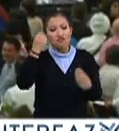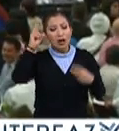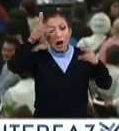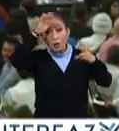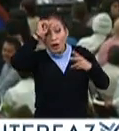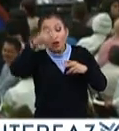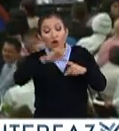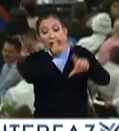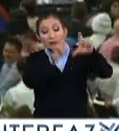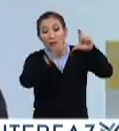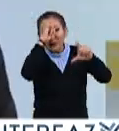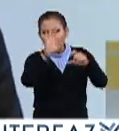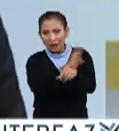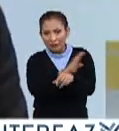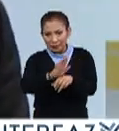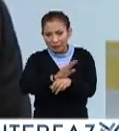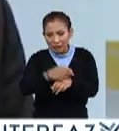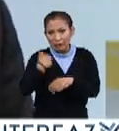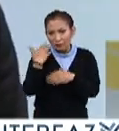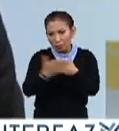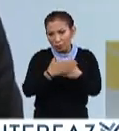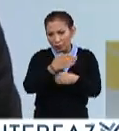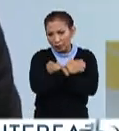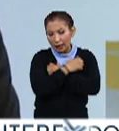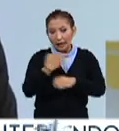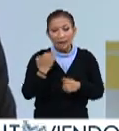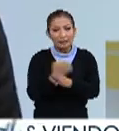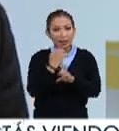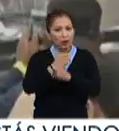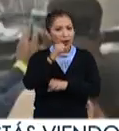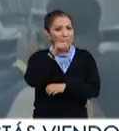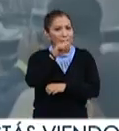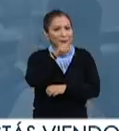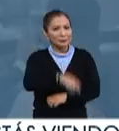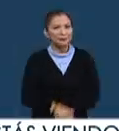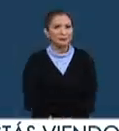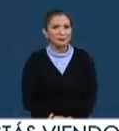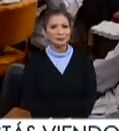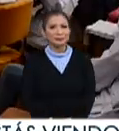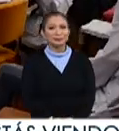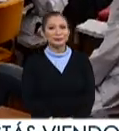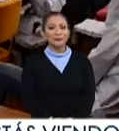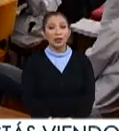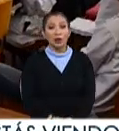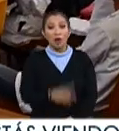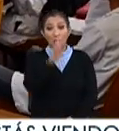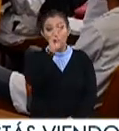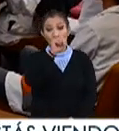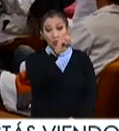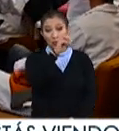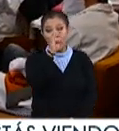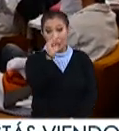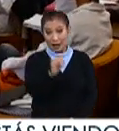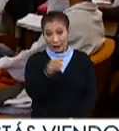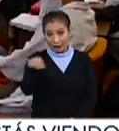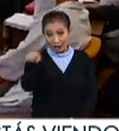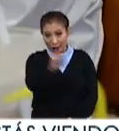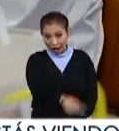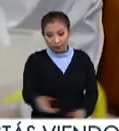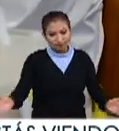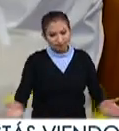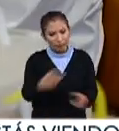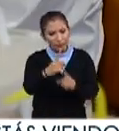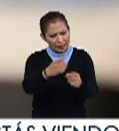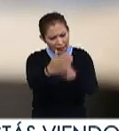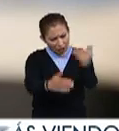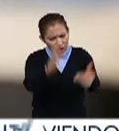el Acuerdo Nacional para el Bienestar de la Educación en el estado de Jalisco. La Universidad Nacional Autónoma de México impulsa